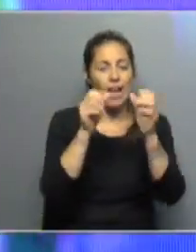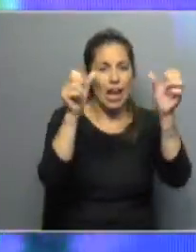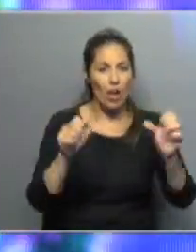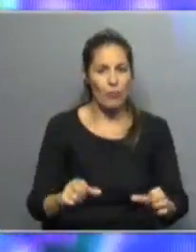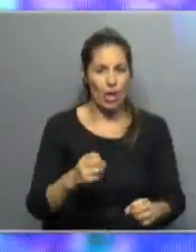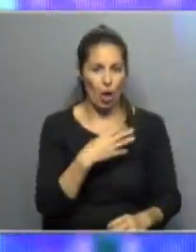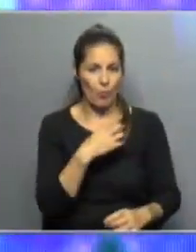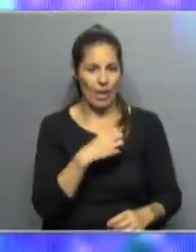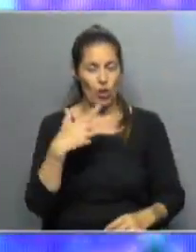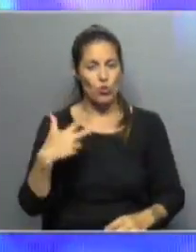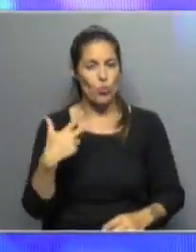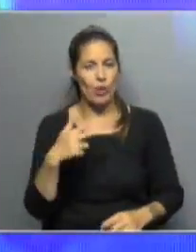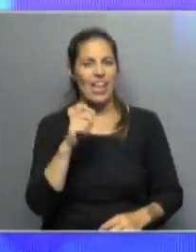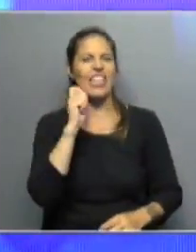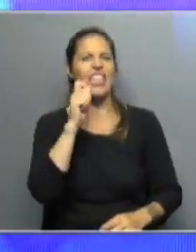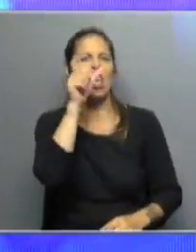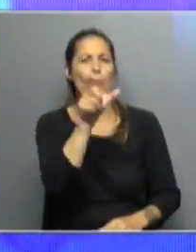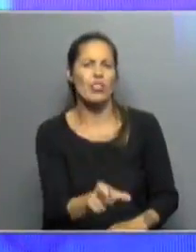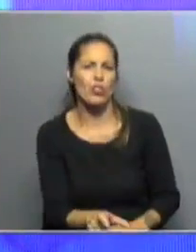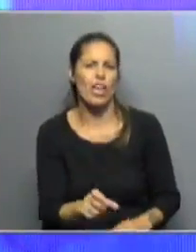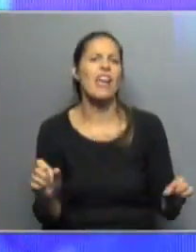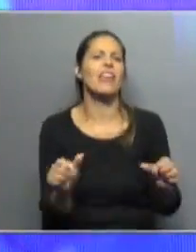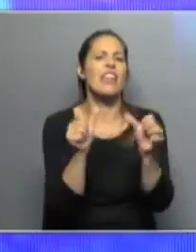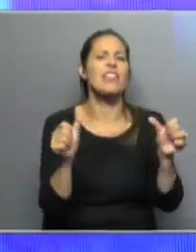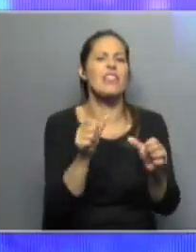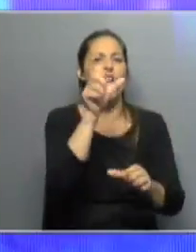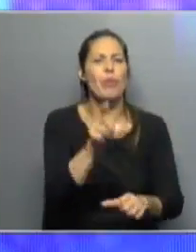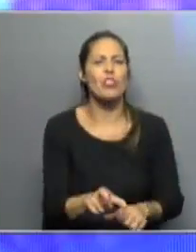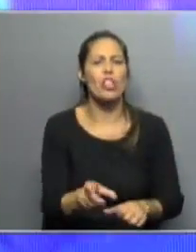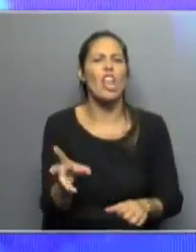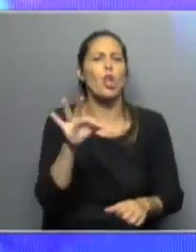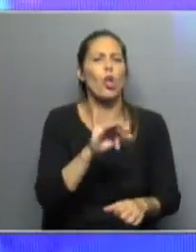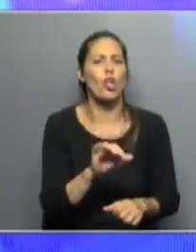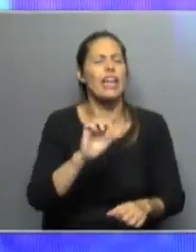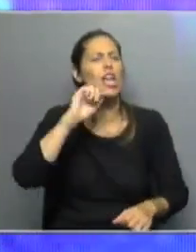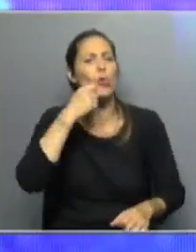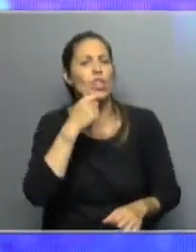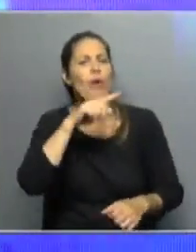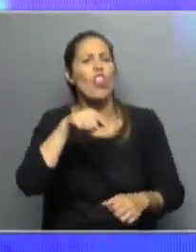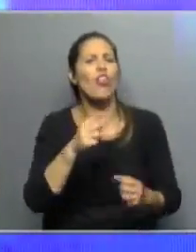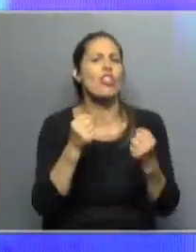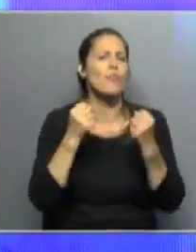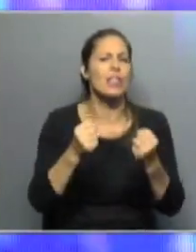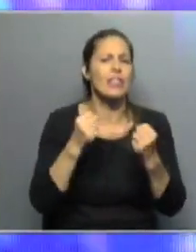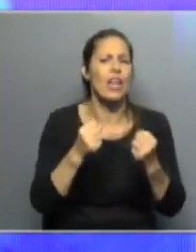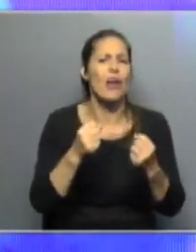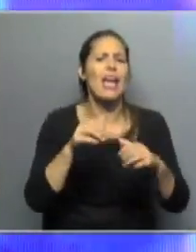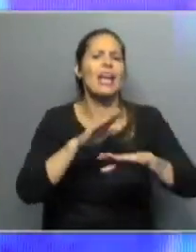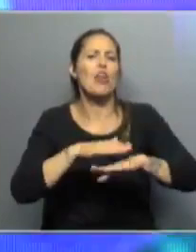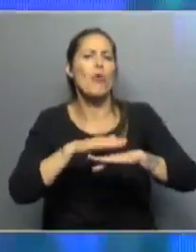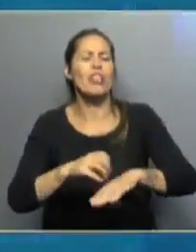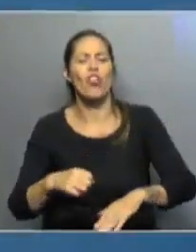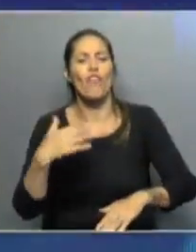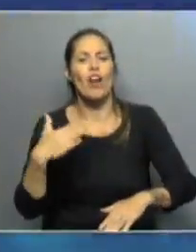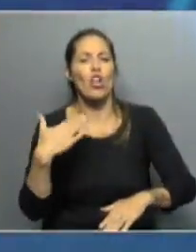blanco es humana. ¿Quién es esta persona? ¿Qué hacía en su vida cotidiana? ¿Qué le gustaba? ¿Dónde militaba? ¿Qué momentos